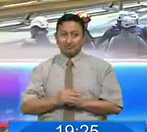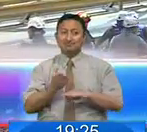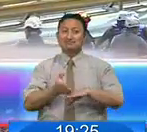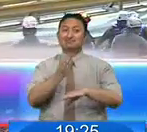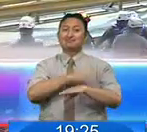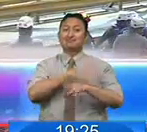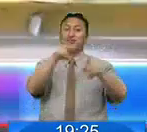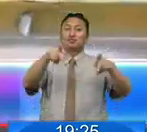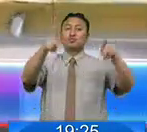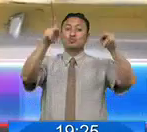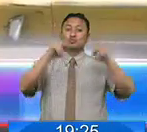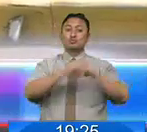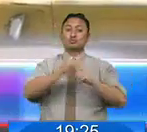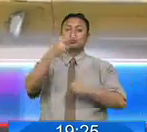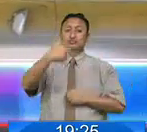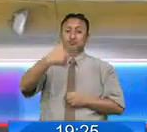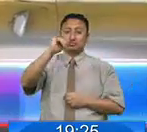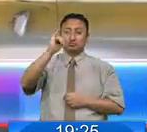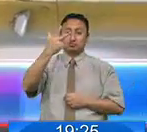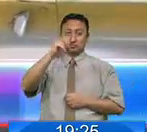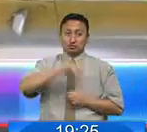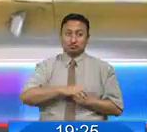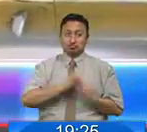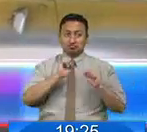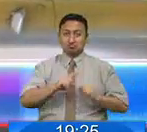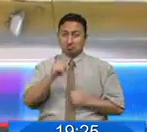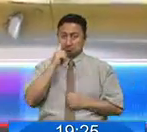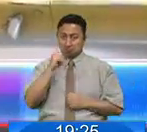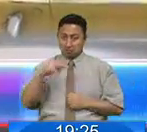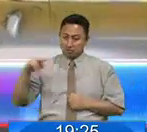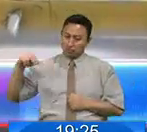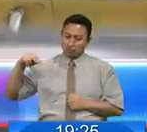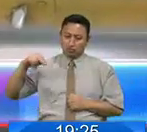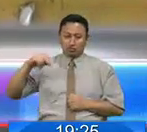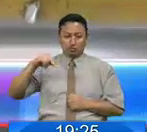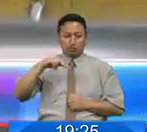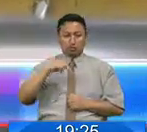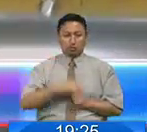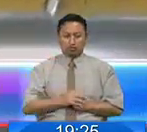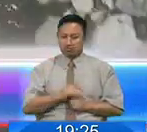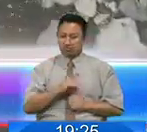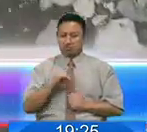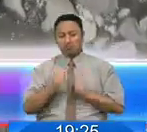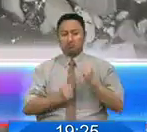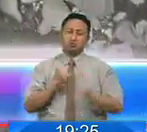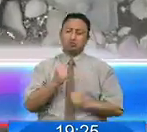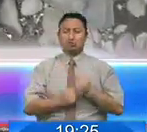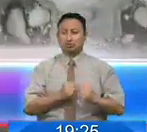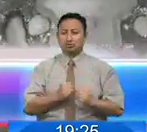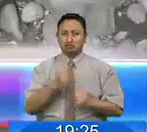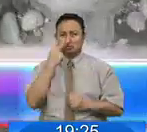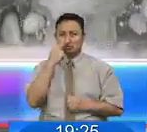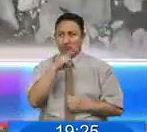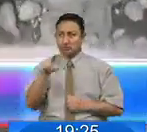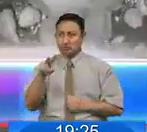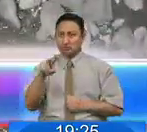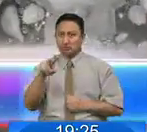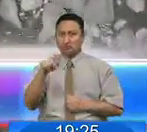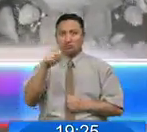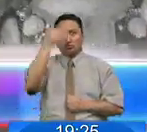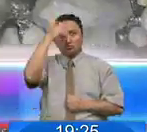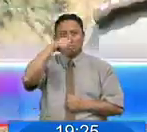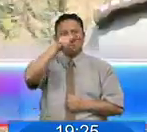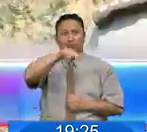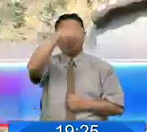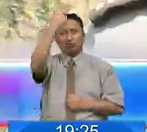del río chiche como es un paso peatonal la vieron caminar todo fue cuestión de segundos para ser testigos directos de semejante